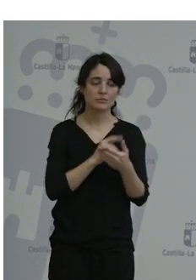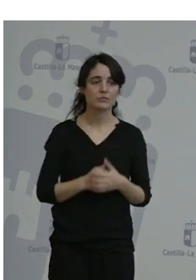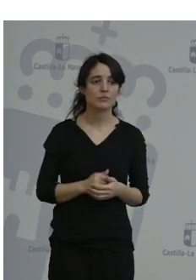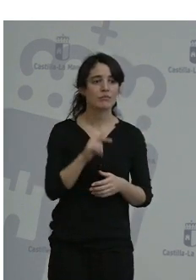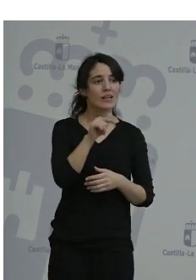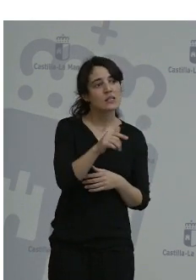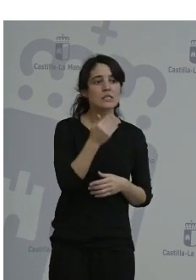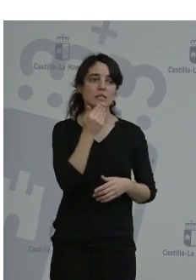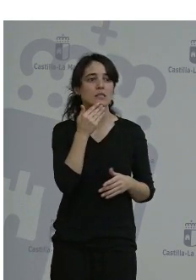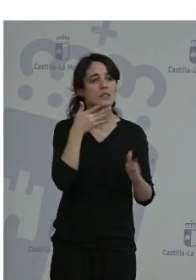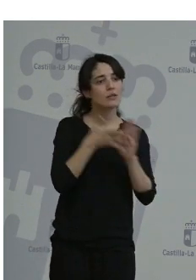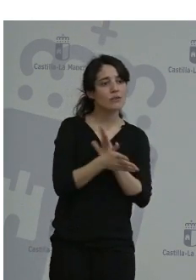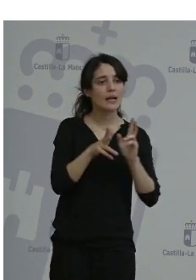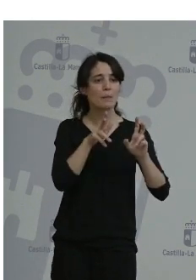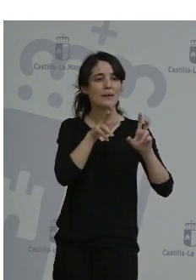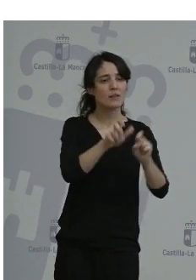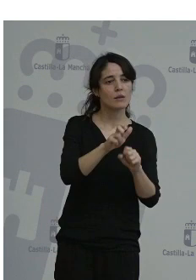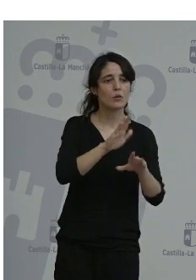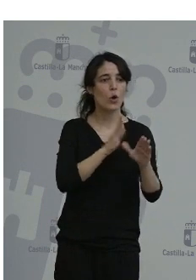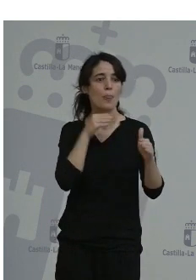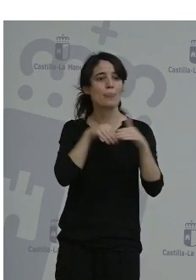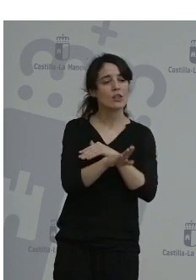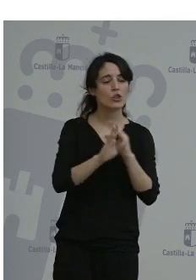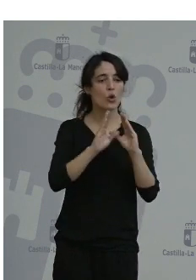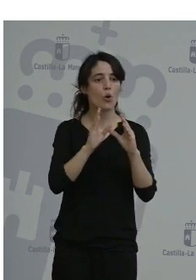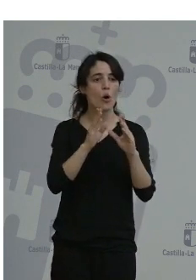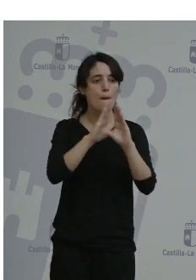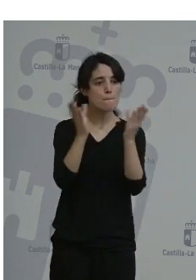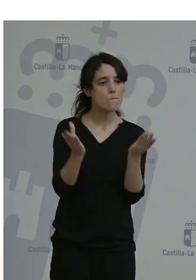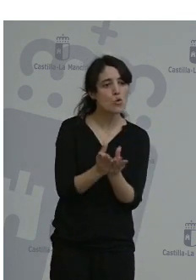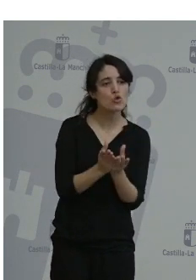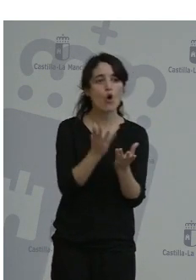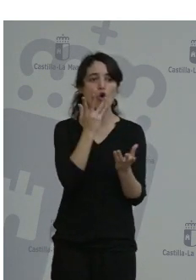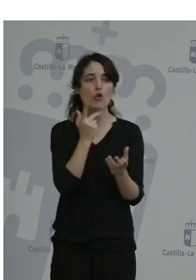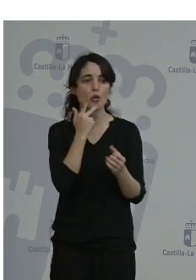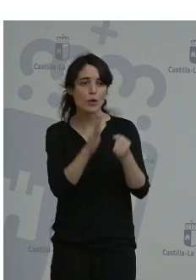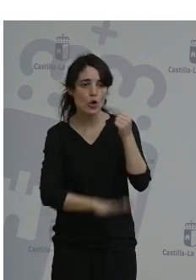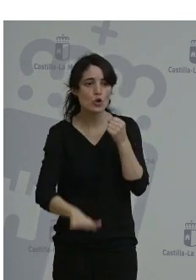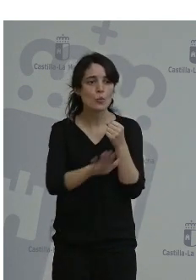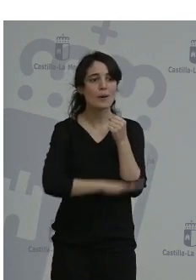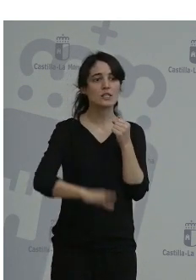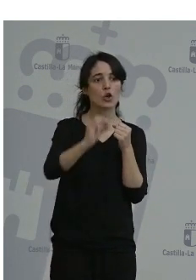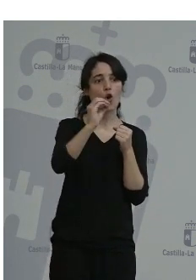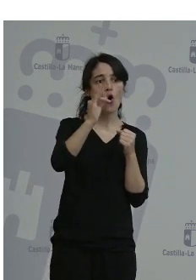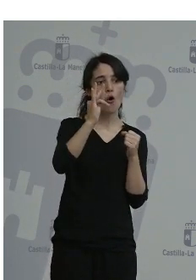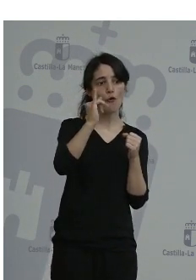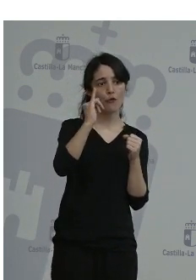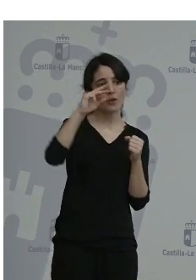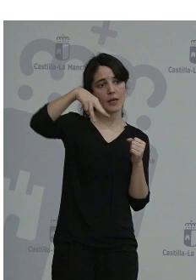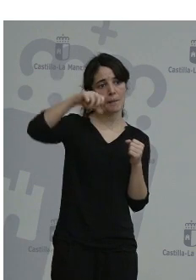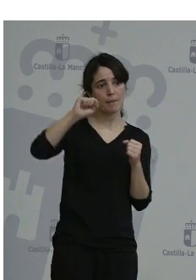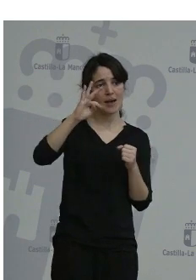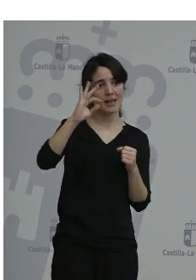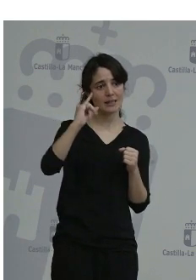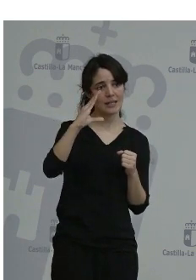mundo, a ese campo, el inicio a la ofimática, los conocimientos básicos, pero no solo de ofimática, sino también de aquellas